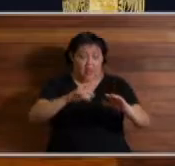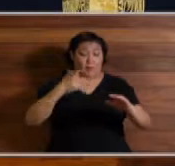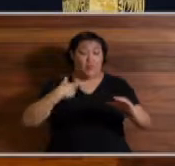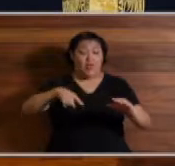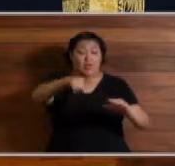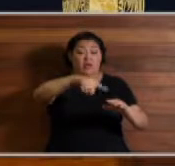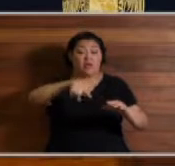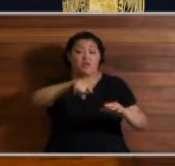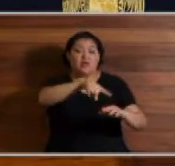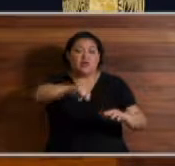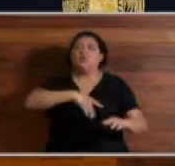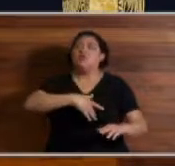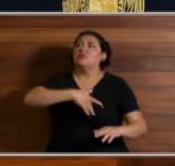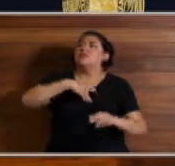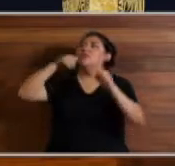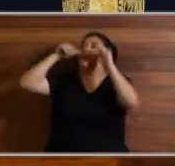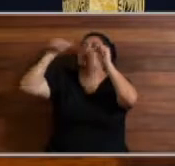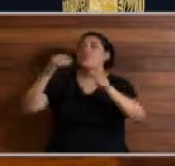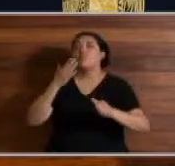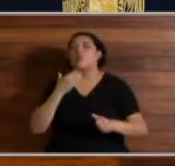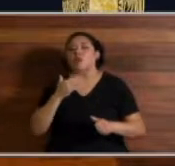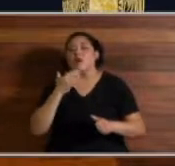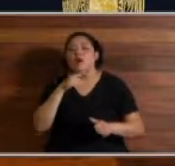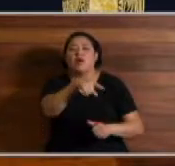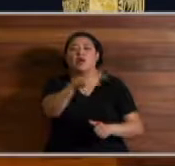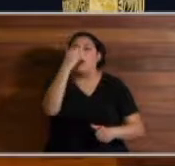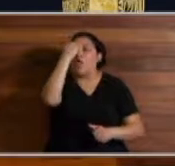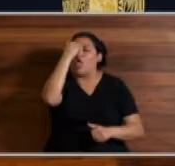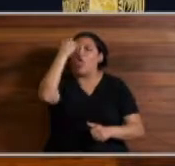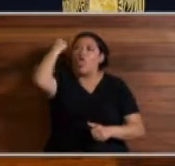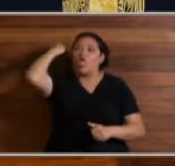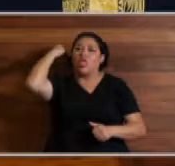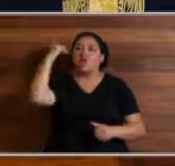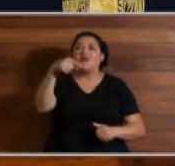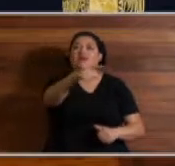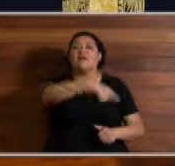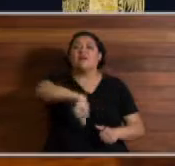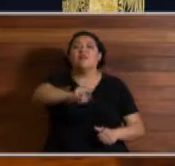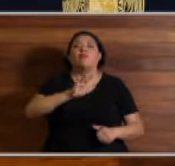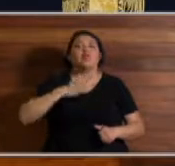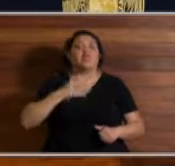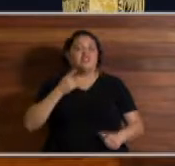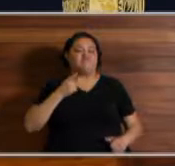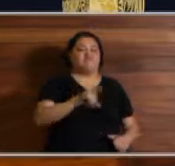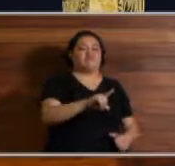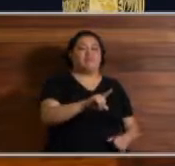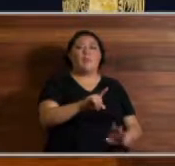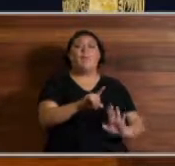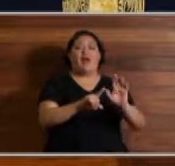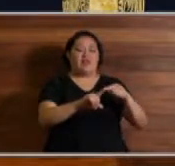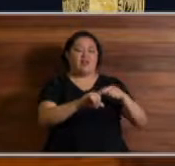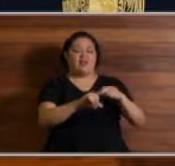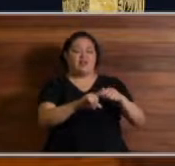de los que escuchan, no es una educación, es una imposición, es la propaganda.